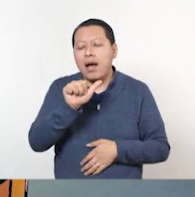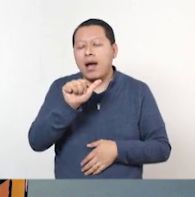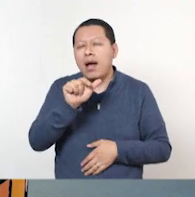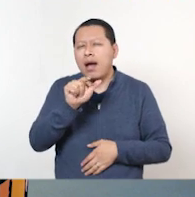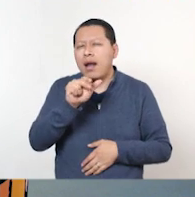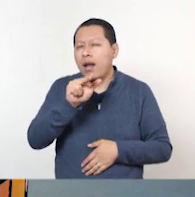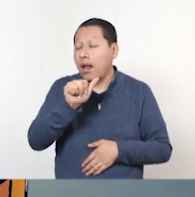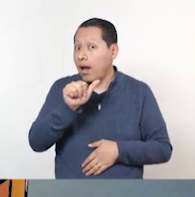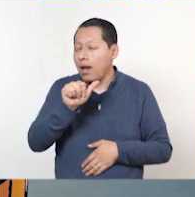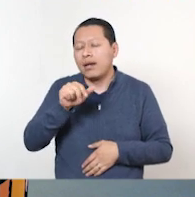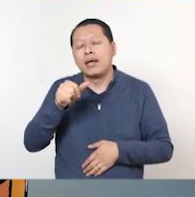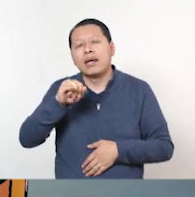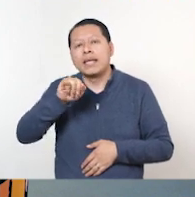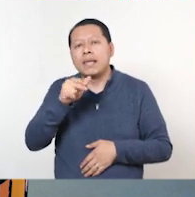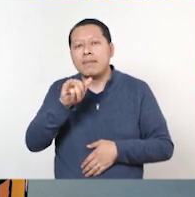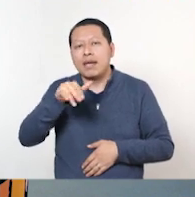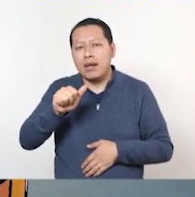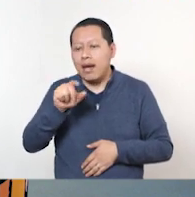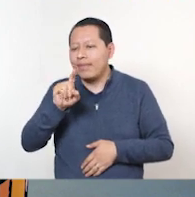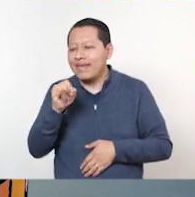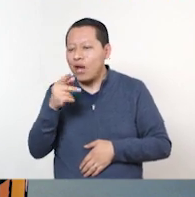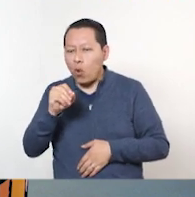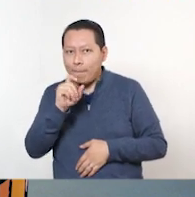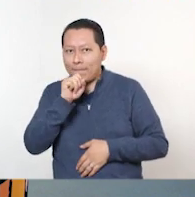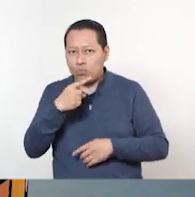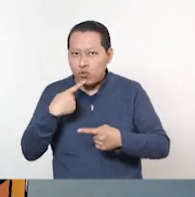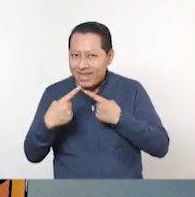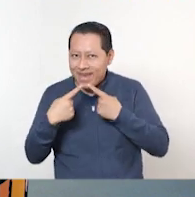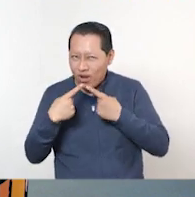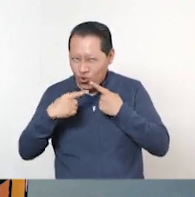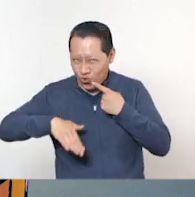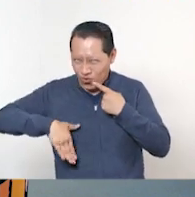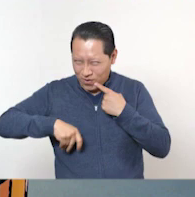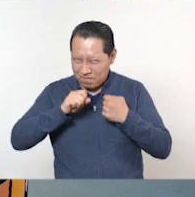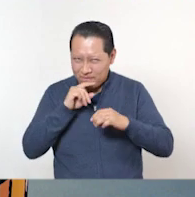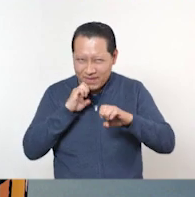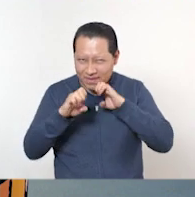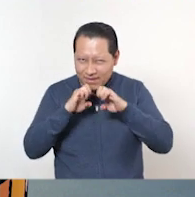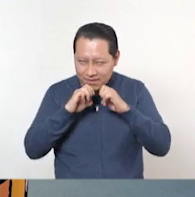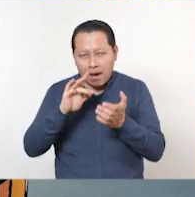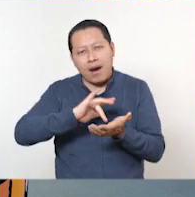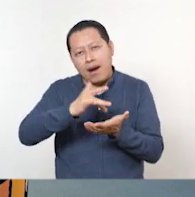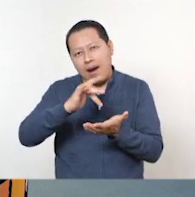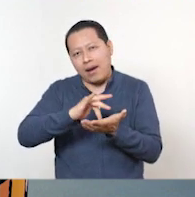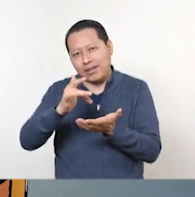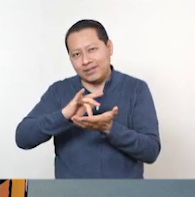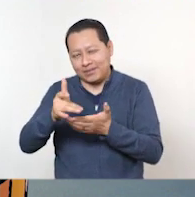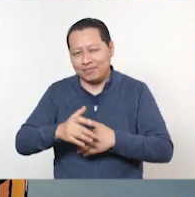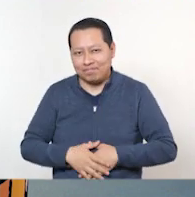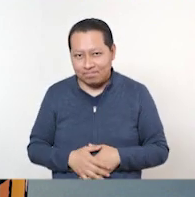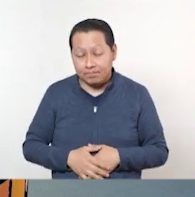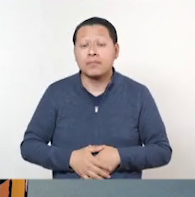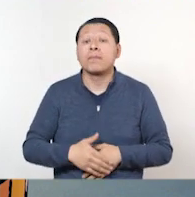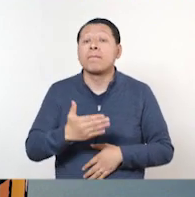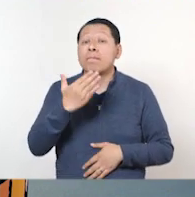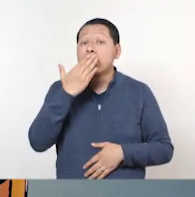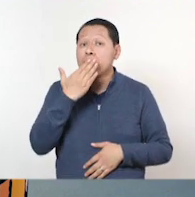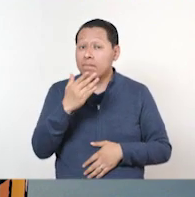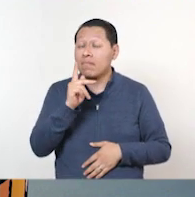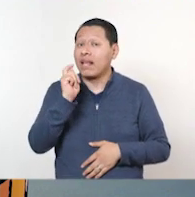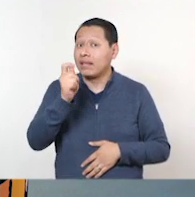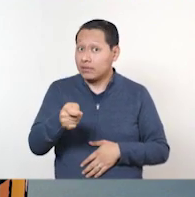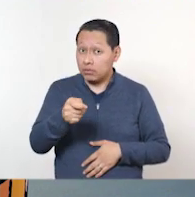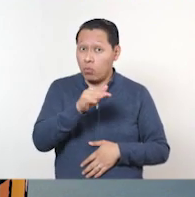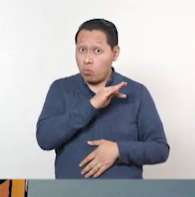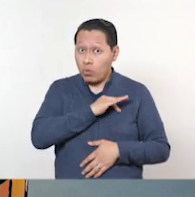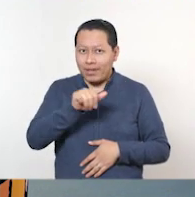gracias a Anailé, Héctor, Jimena y Diego que participaron en este diálogo compartiéndonos sus opiniones y puntos de vista.